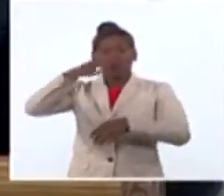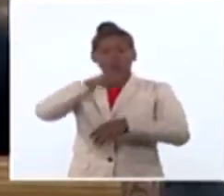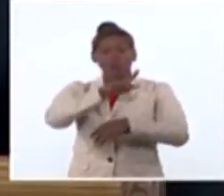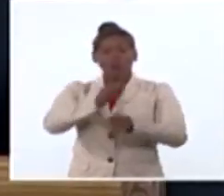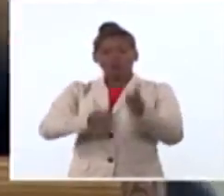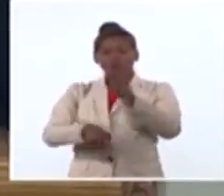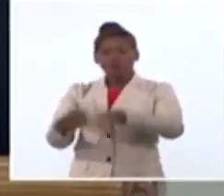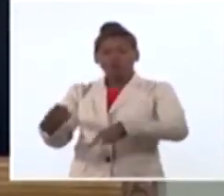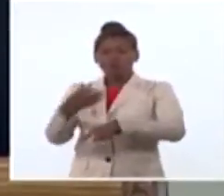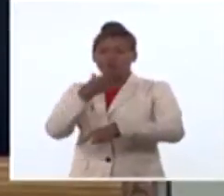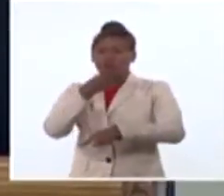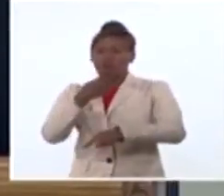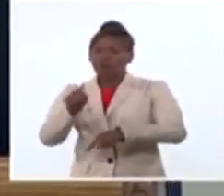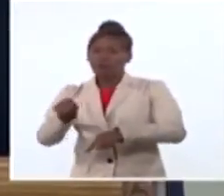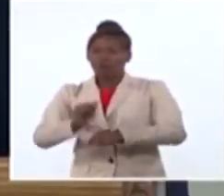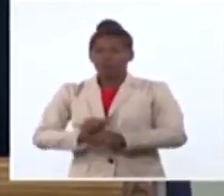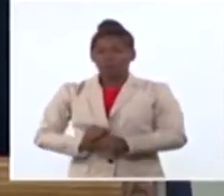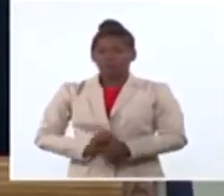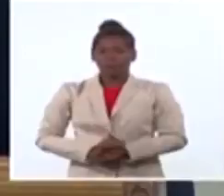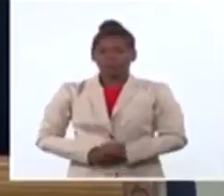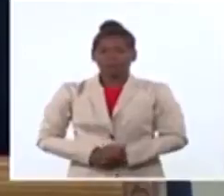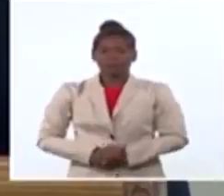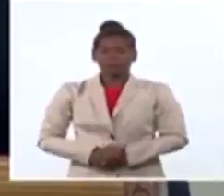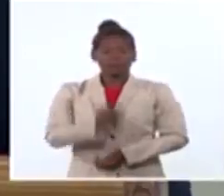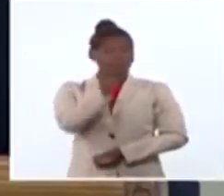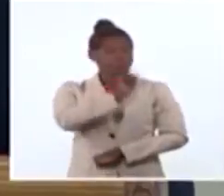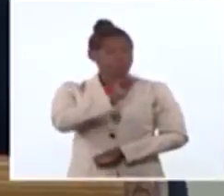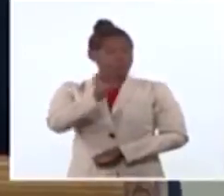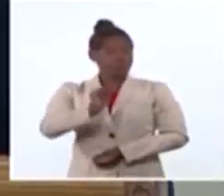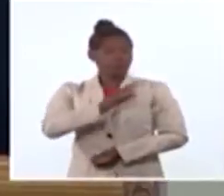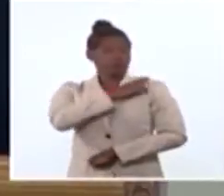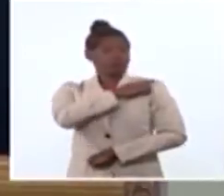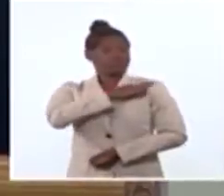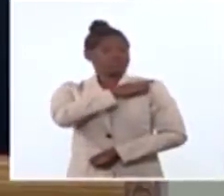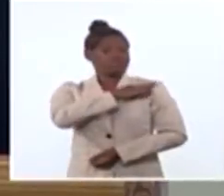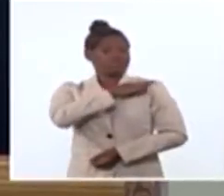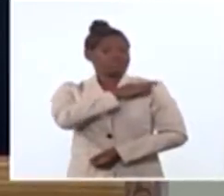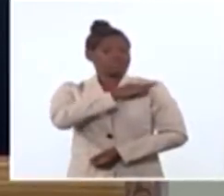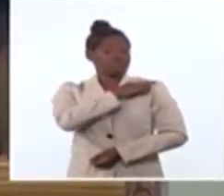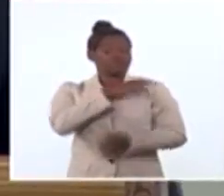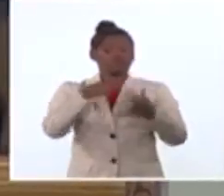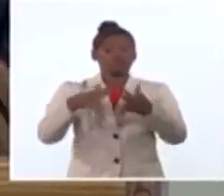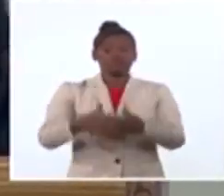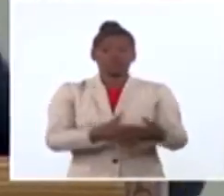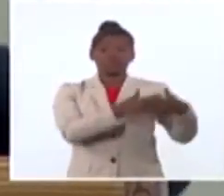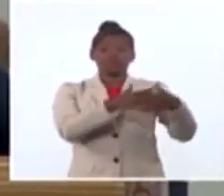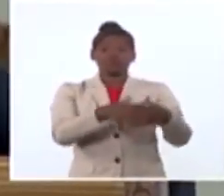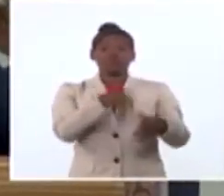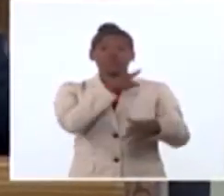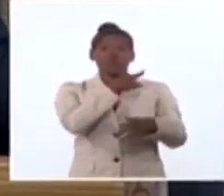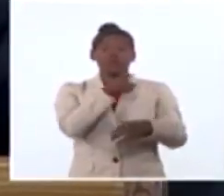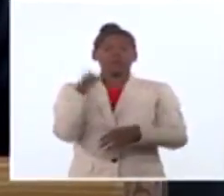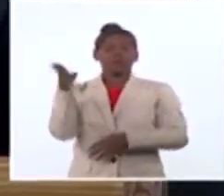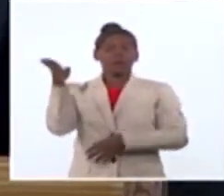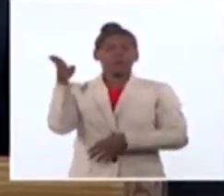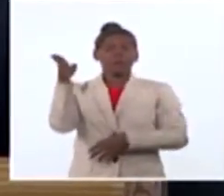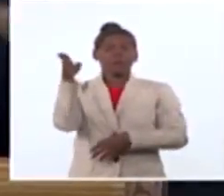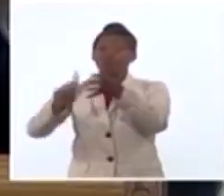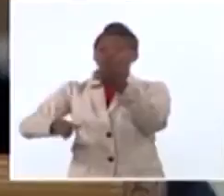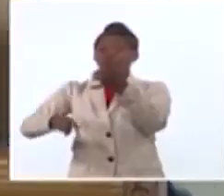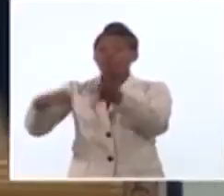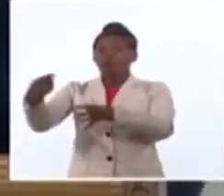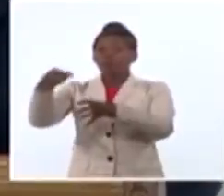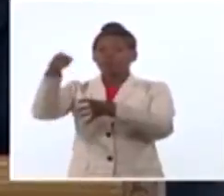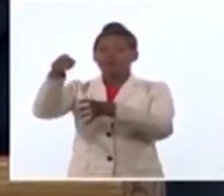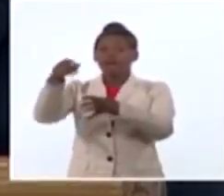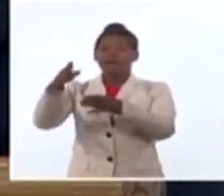Incluso altos funcionarios del gobierno de Estados Unidos que realizan visitas oficiales a países que se encuentran